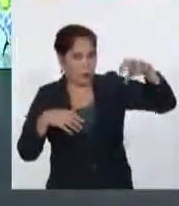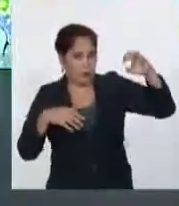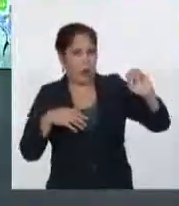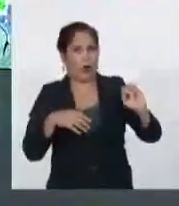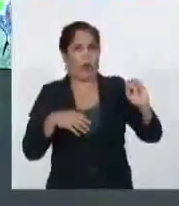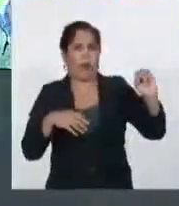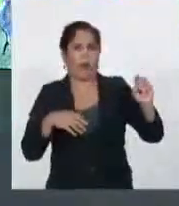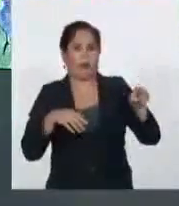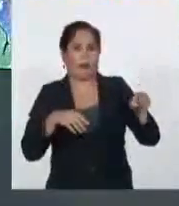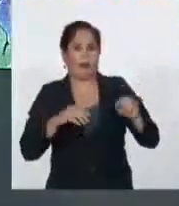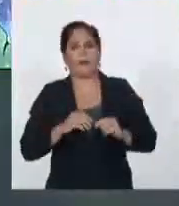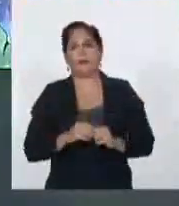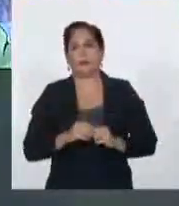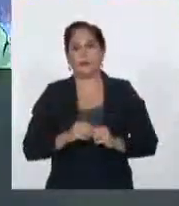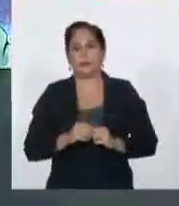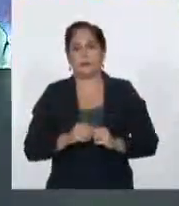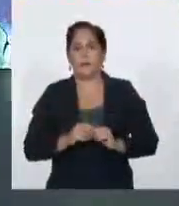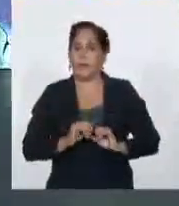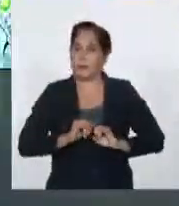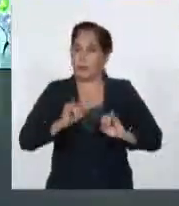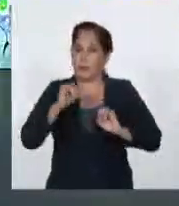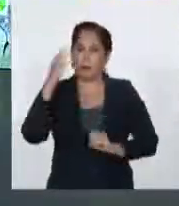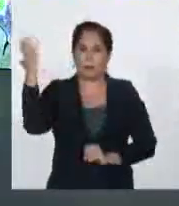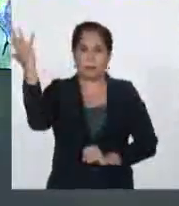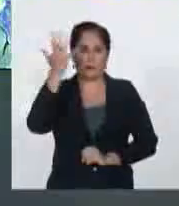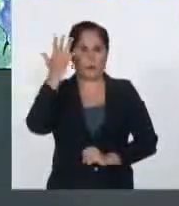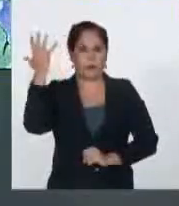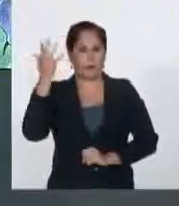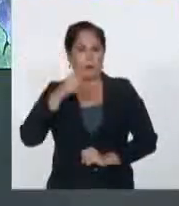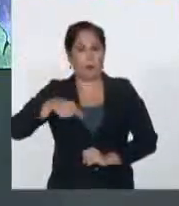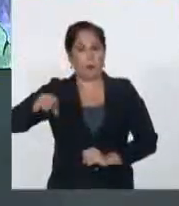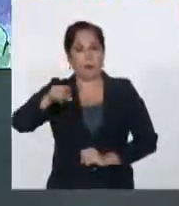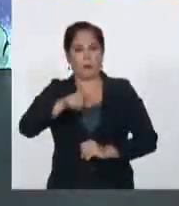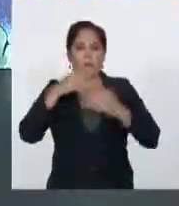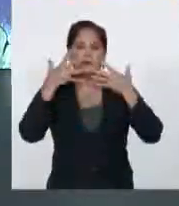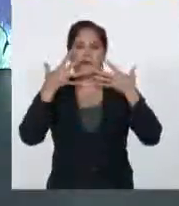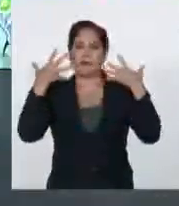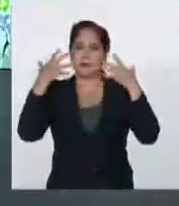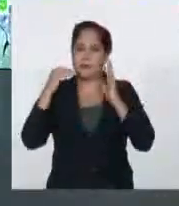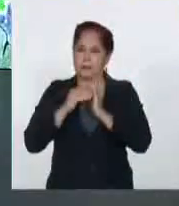oriental. Esto es todo en cuanto a la información meteorológica. Tengan todos feliz tarde y hasta mañana.